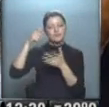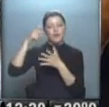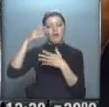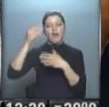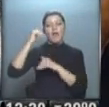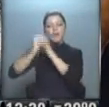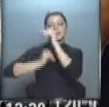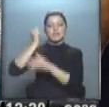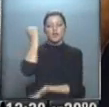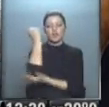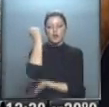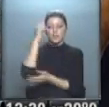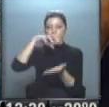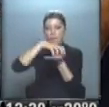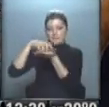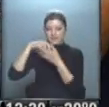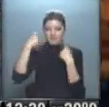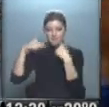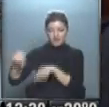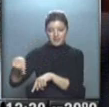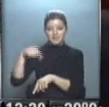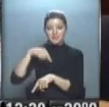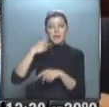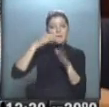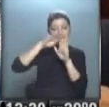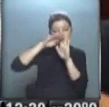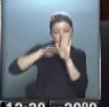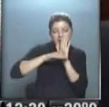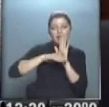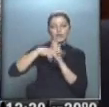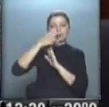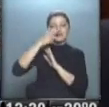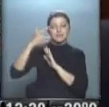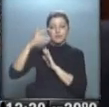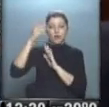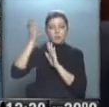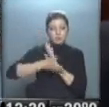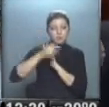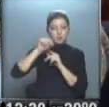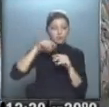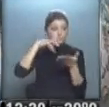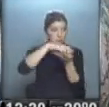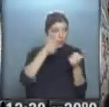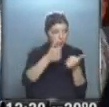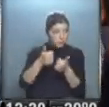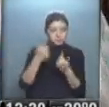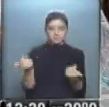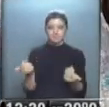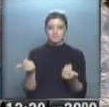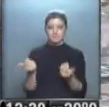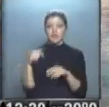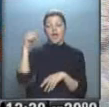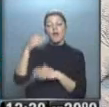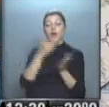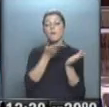económicas argentinas, sí, mucho menos del 35% permite empresas más que sustentables. Le voy a pasar la palabra en términos